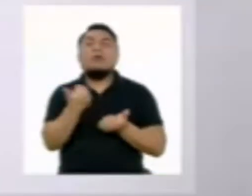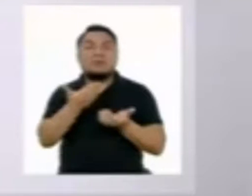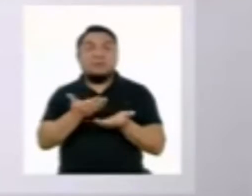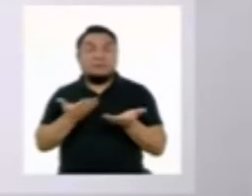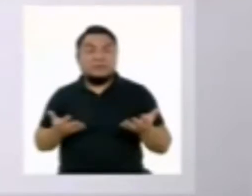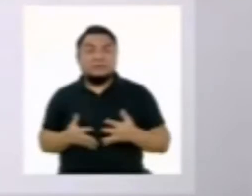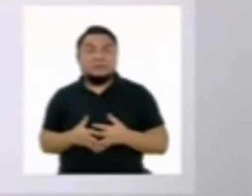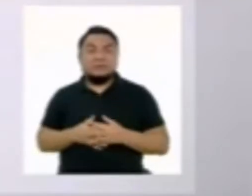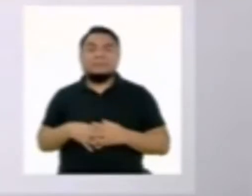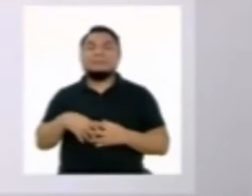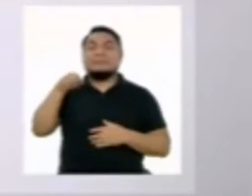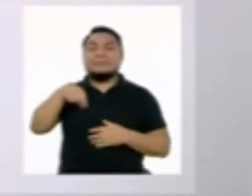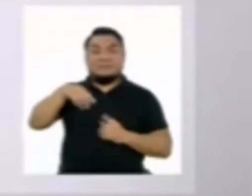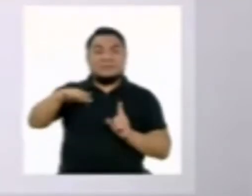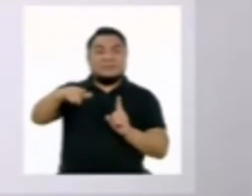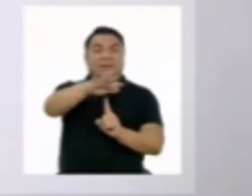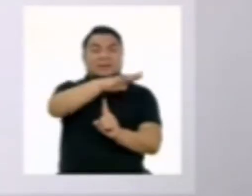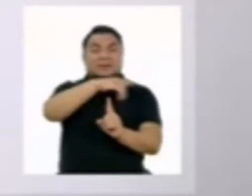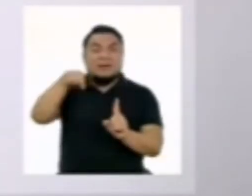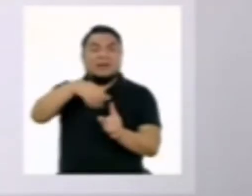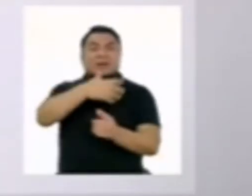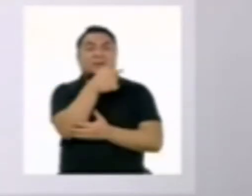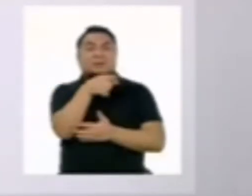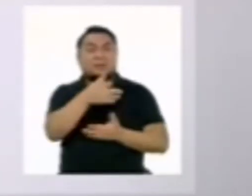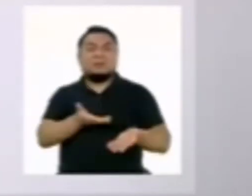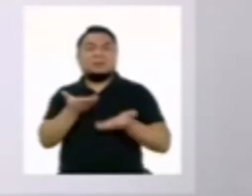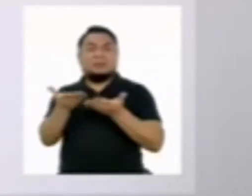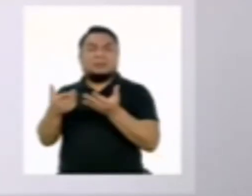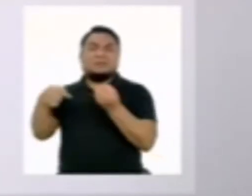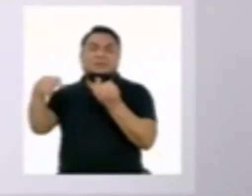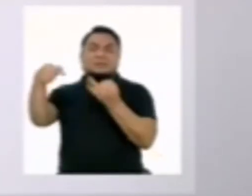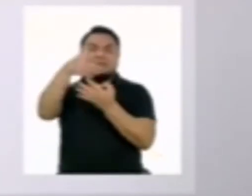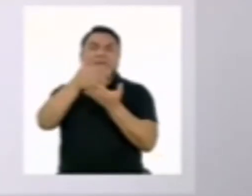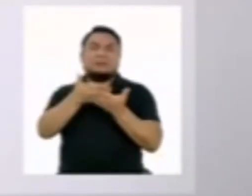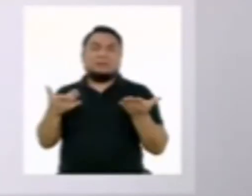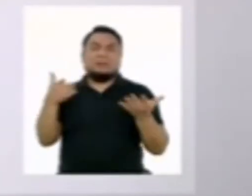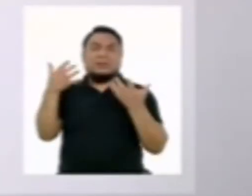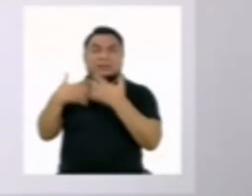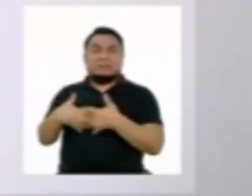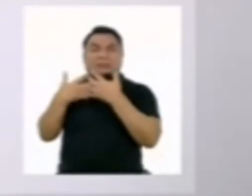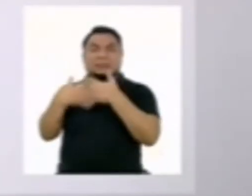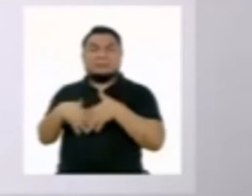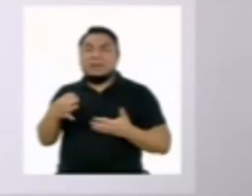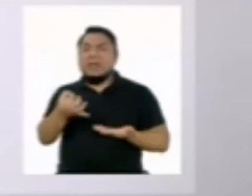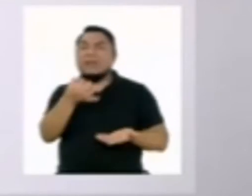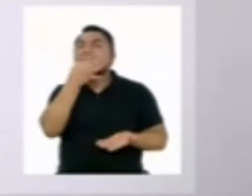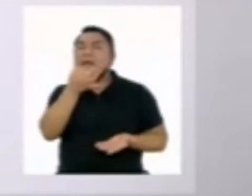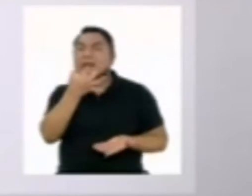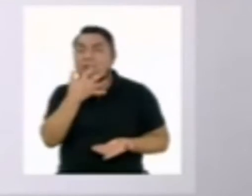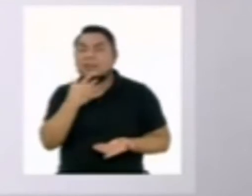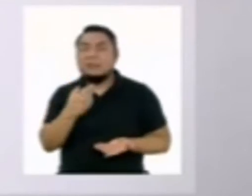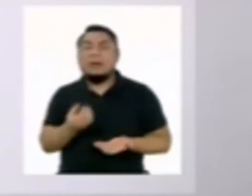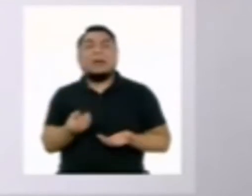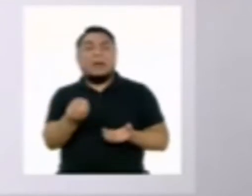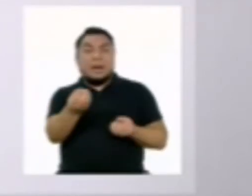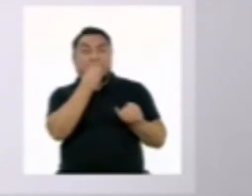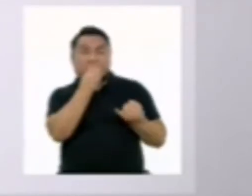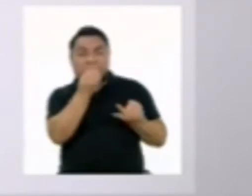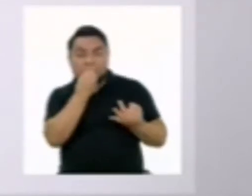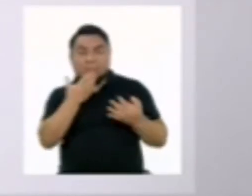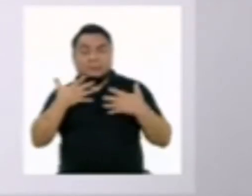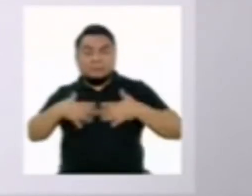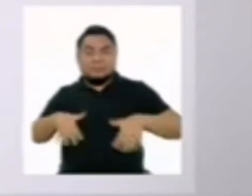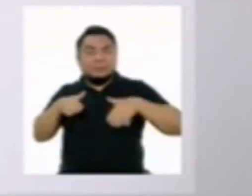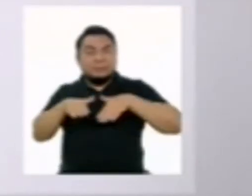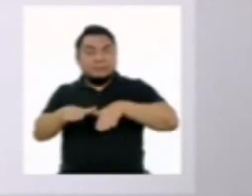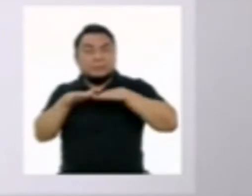¿no? Sí, la naturaleza proporciona una gama de insumos a las industrias farmacéuticas, alimentarias y